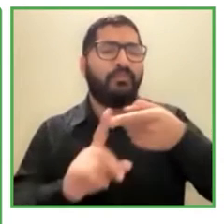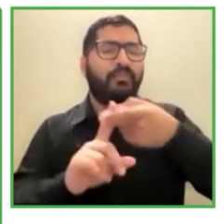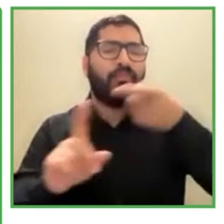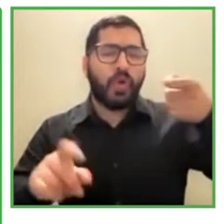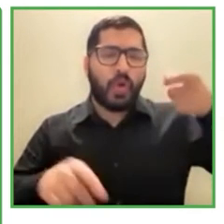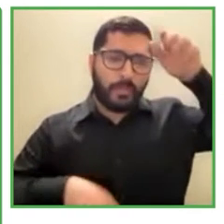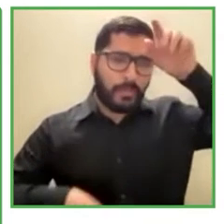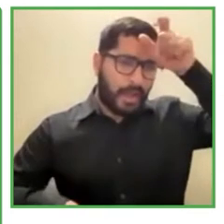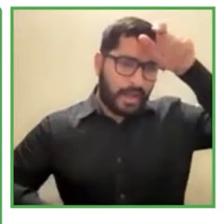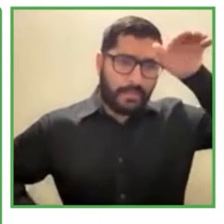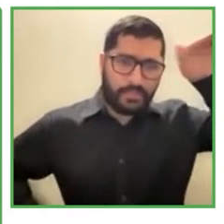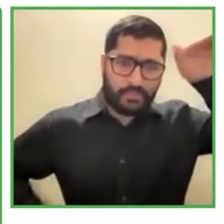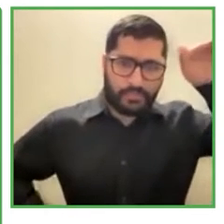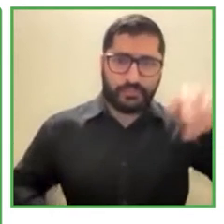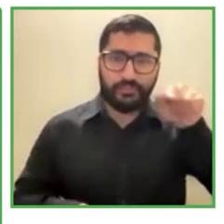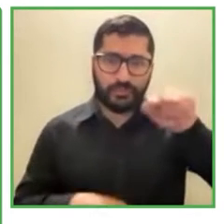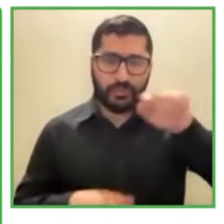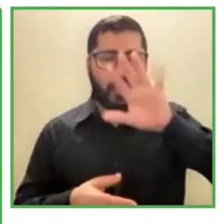global.